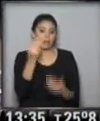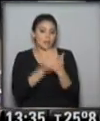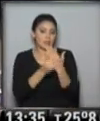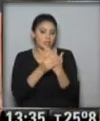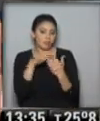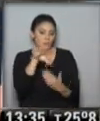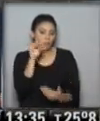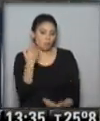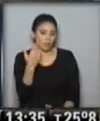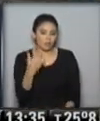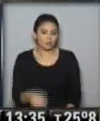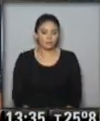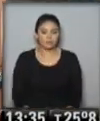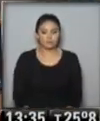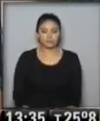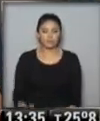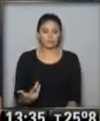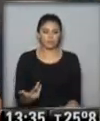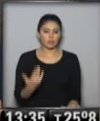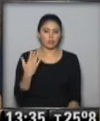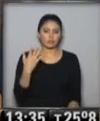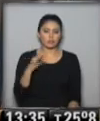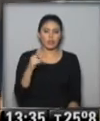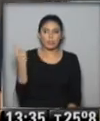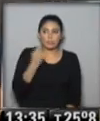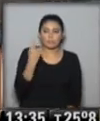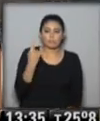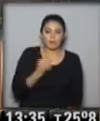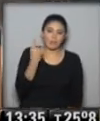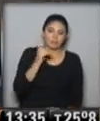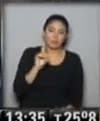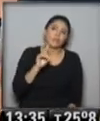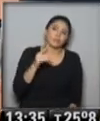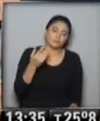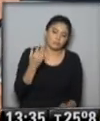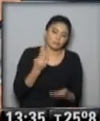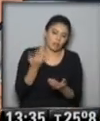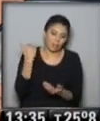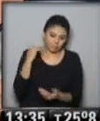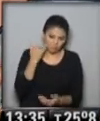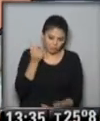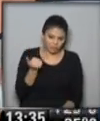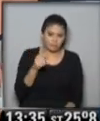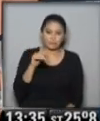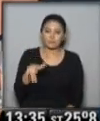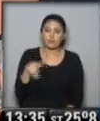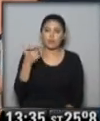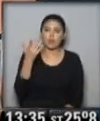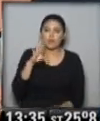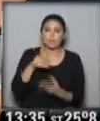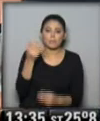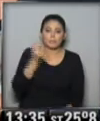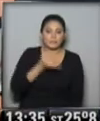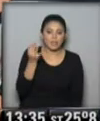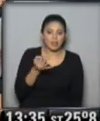nuevo primero elija él directamente prometo pero tiene que por primera vez no por primera vez pero como una excepcionalidad como